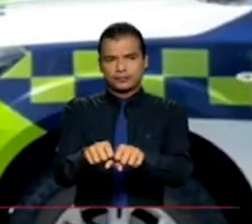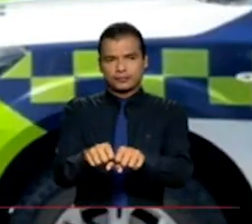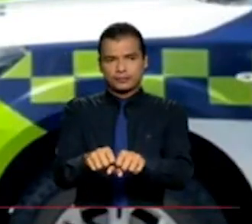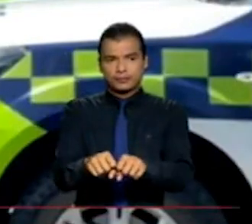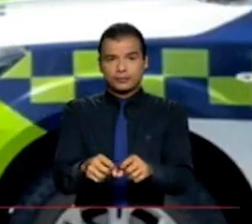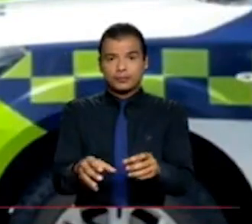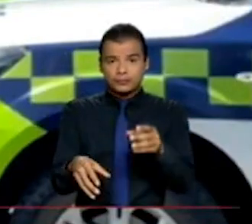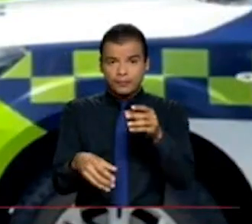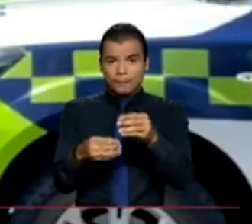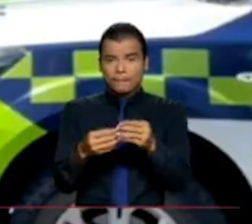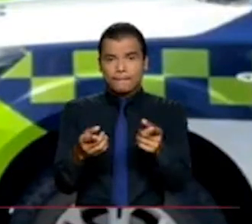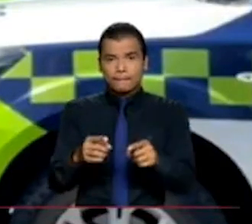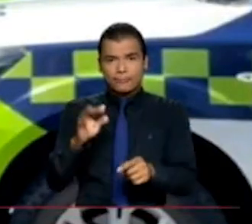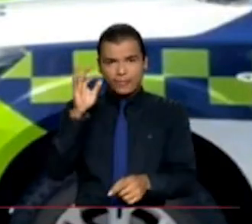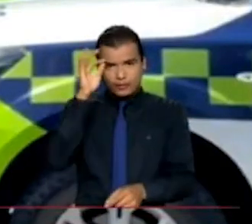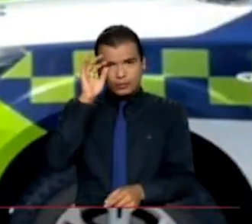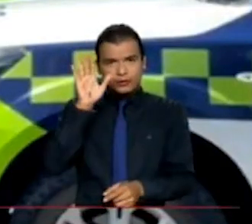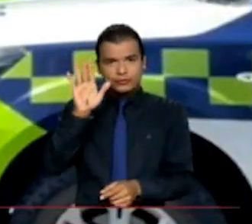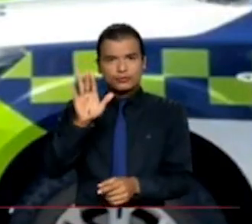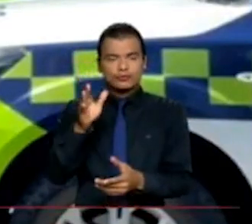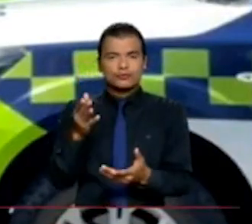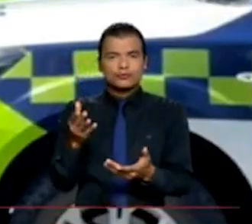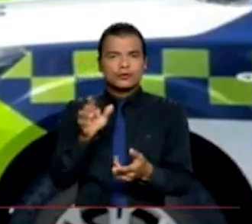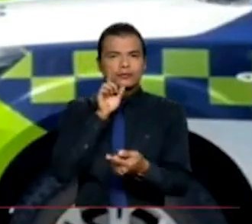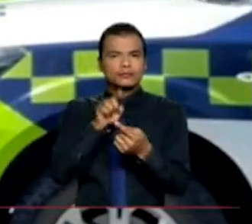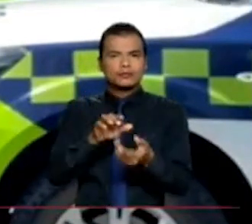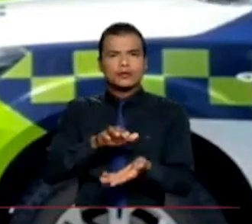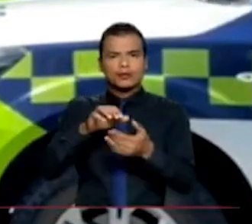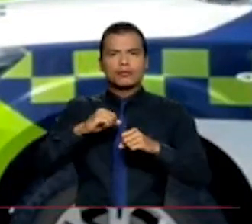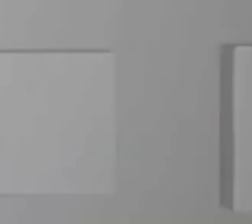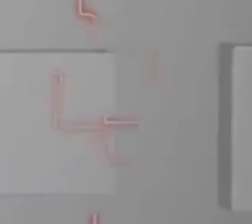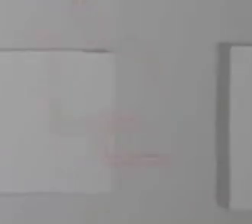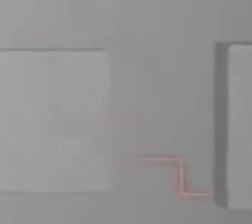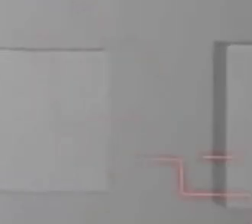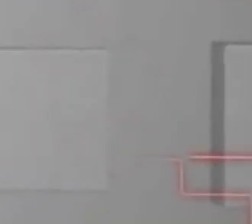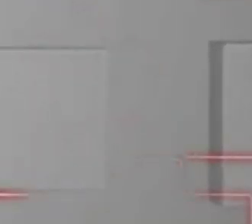Es de anotar que el estupefaciente sería distribuido en las principales ciudades de Bogotá, Yopal, Medellín y Pereira.